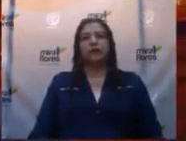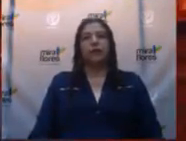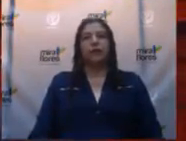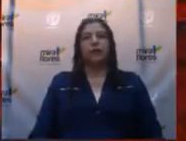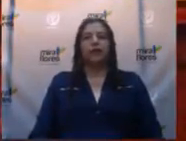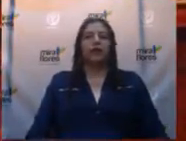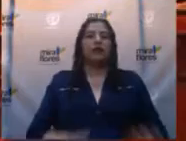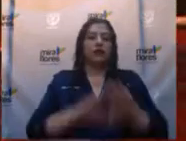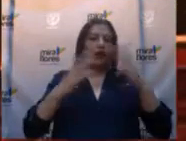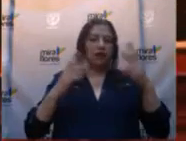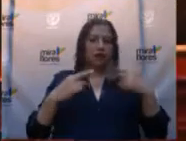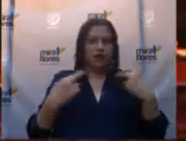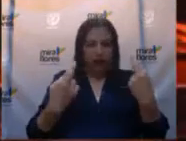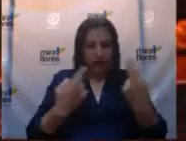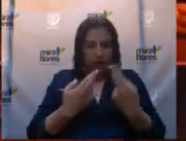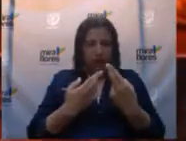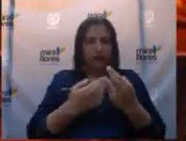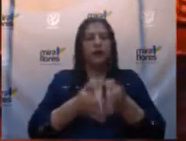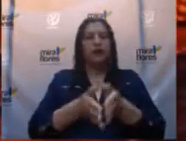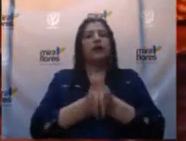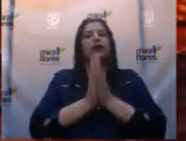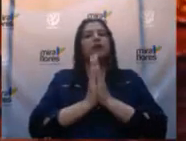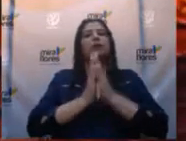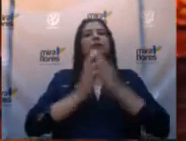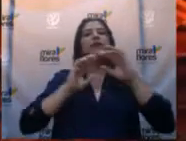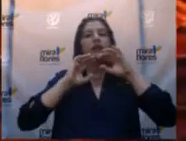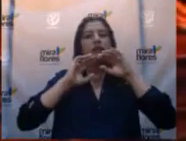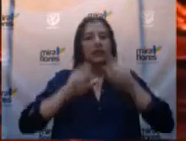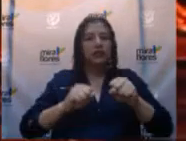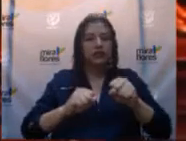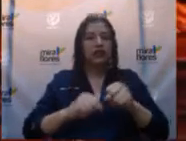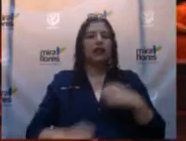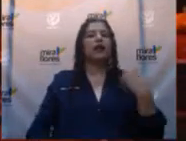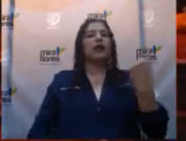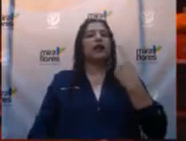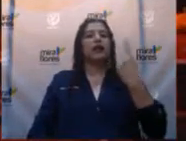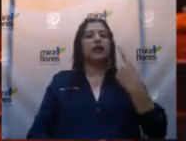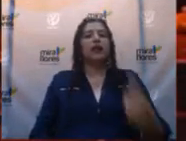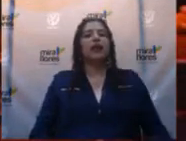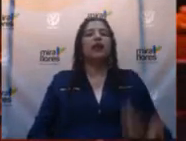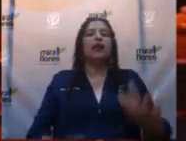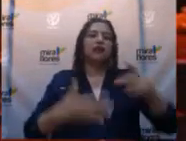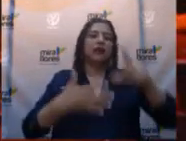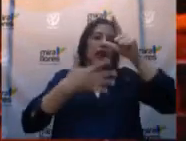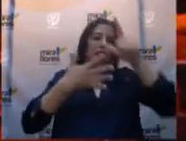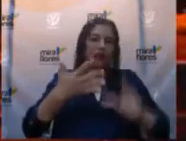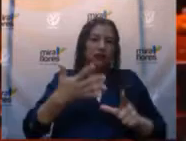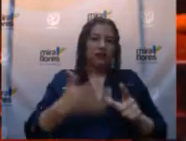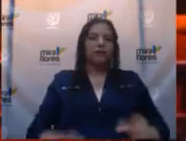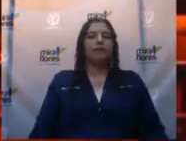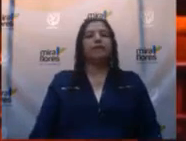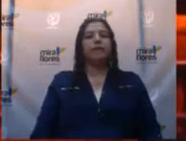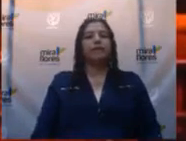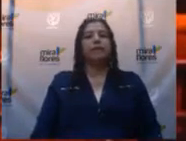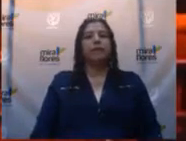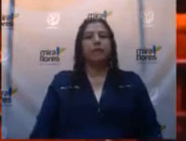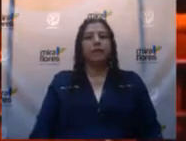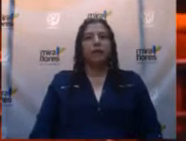Se abre la sesión y le pedimos a nuestra secretaria general de consejo que se sirva a pasar la lista del caso.